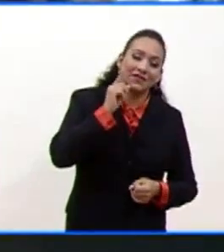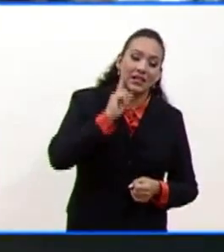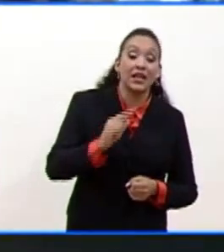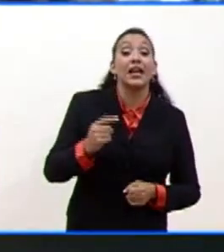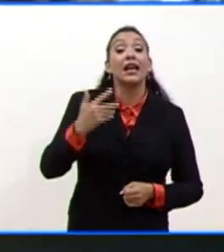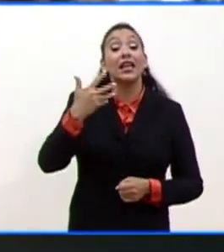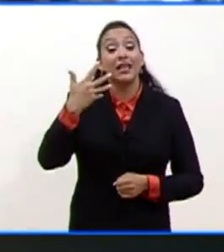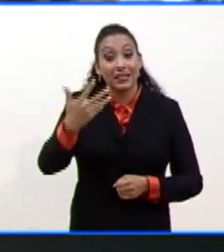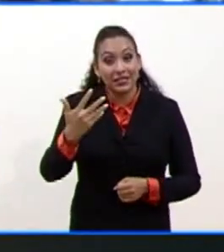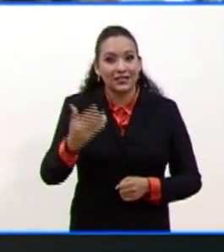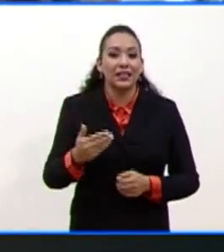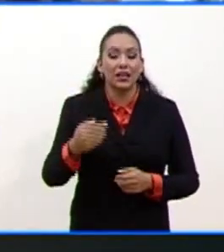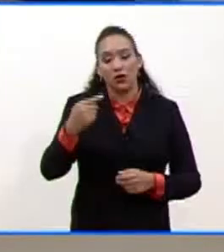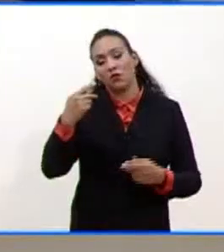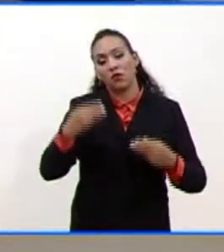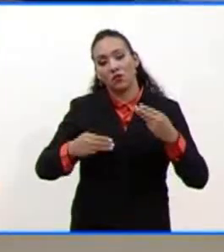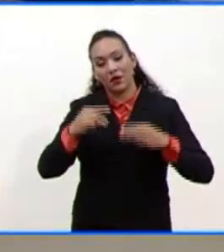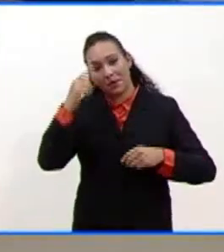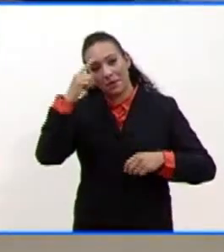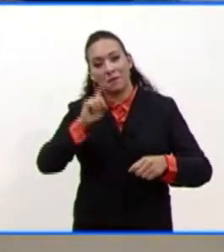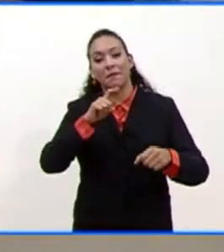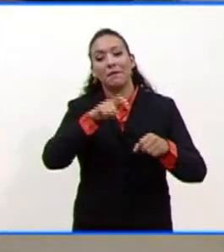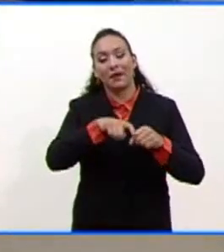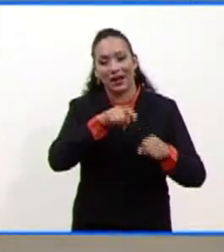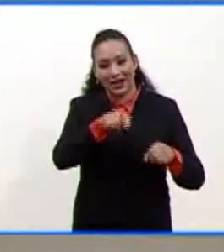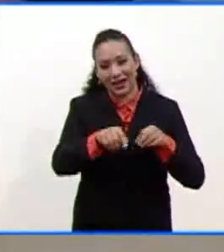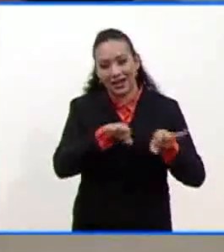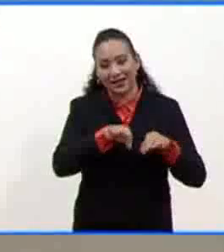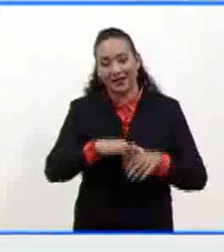5 integrantes del Tribunal de Disciplina Judicial local.